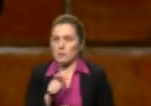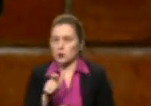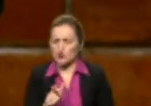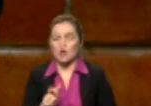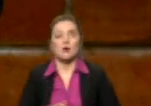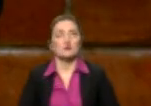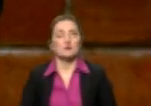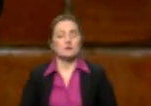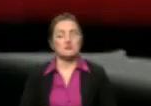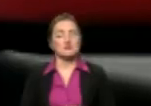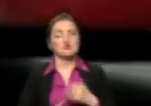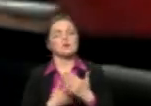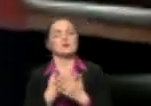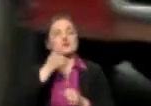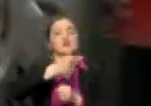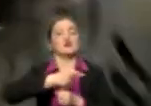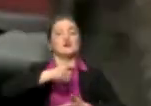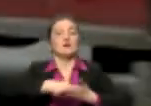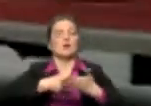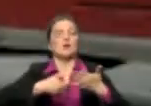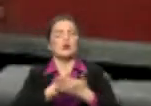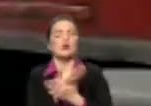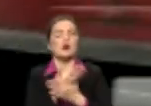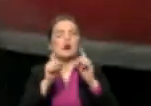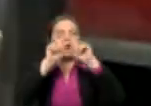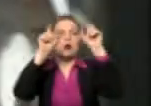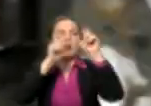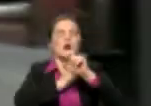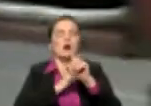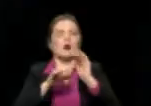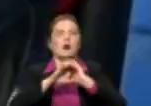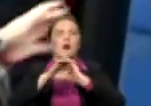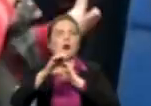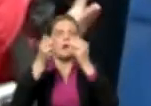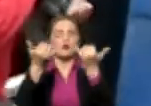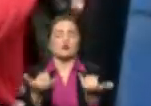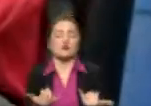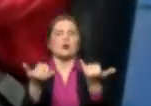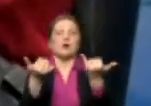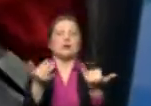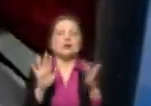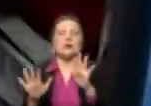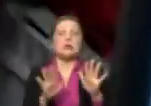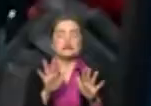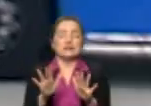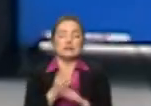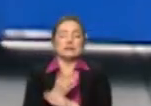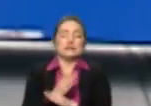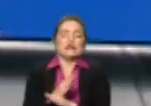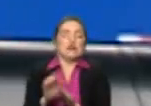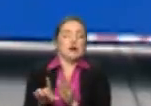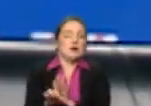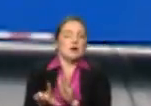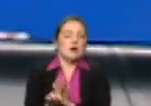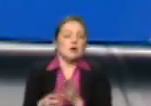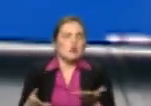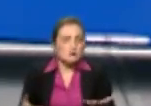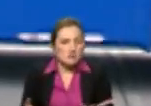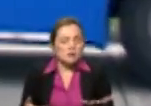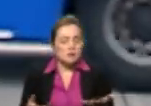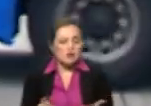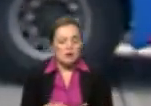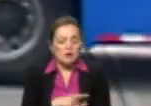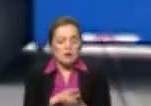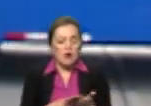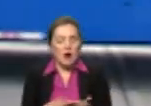plantea la entrega de nuevos contratos a las operadoras de transporte, ya que en los actuales existe un candado jurídico que prohíbe la